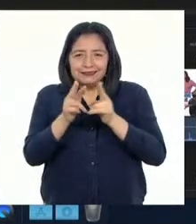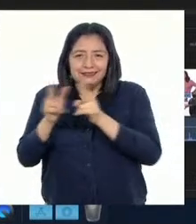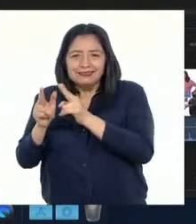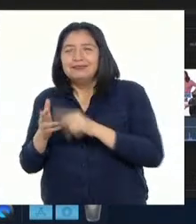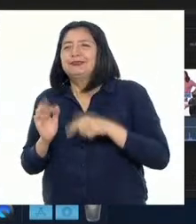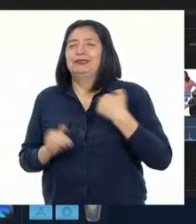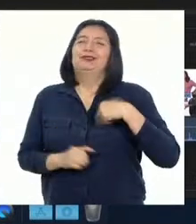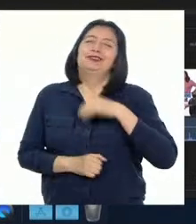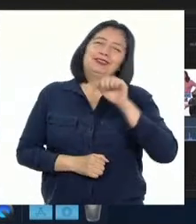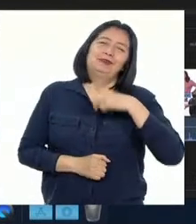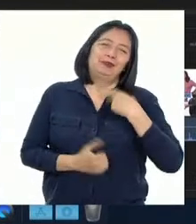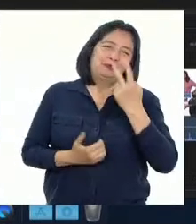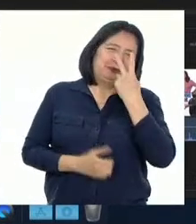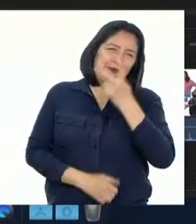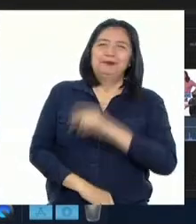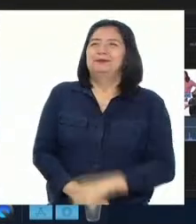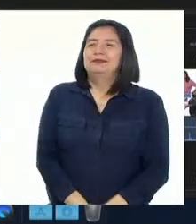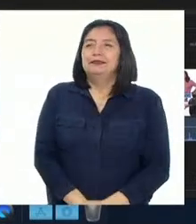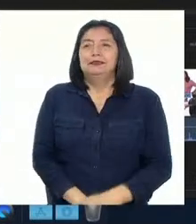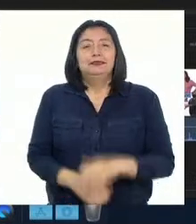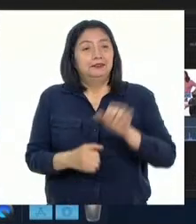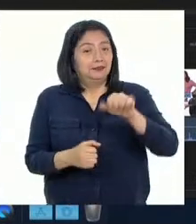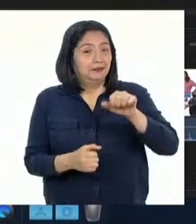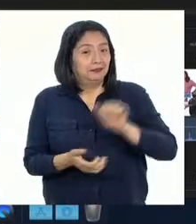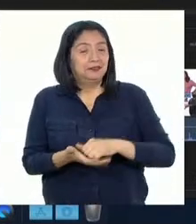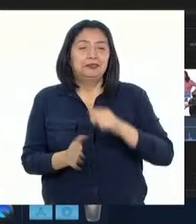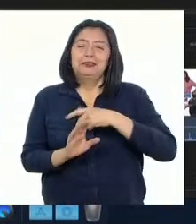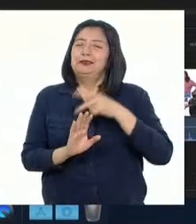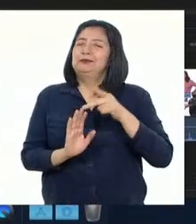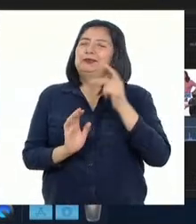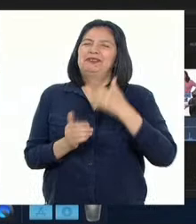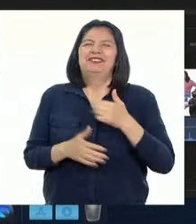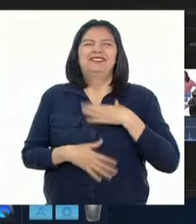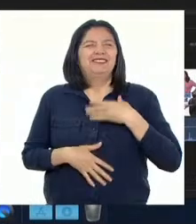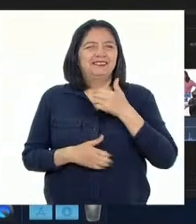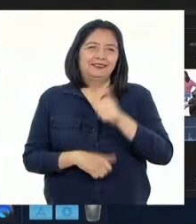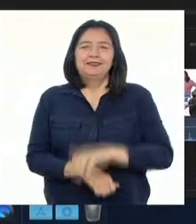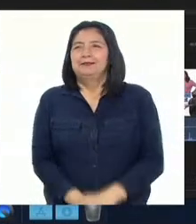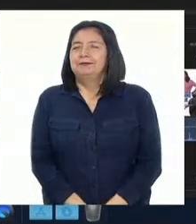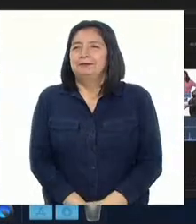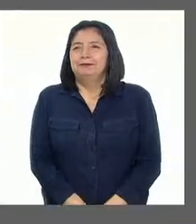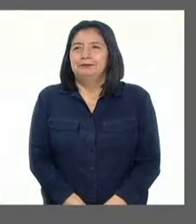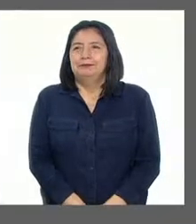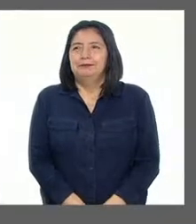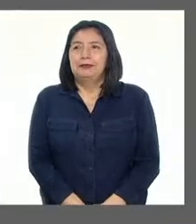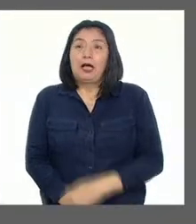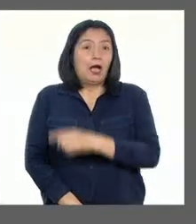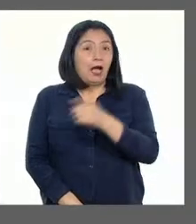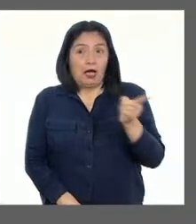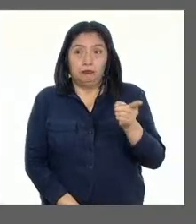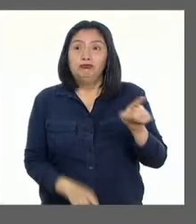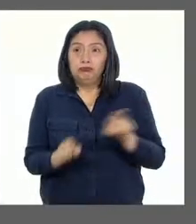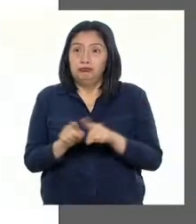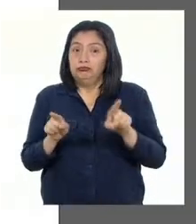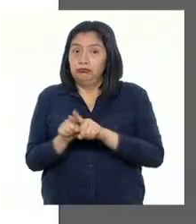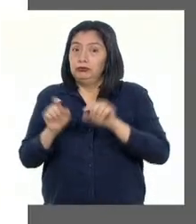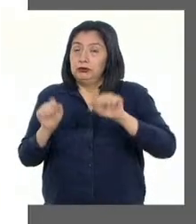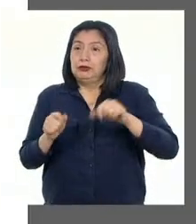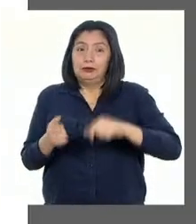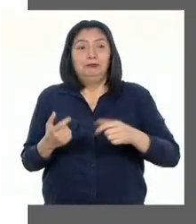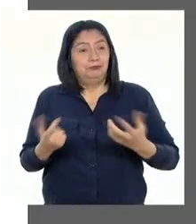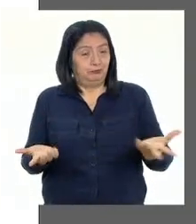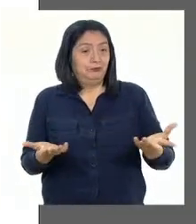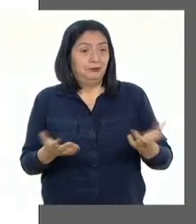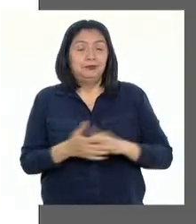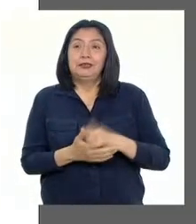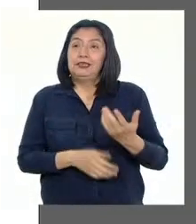nosotras y nosotros podamos verlo. Así, el programa sale súper divertido. Ellos también se encargan de